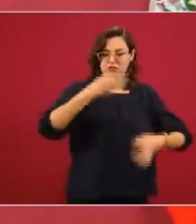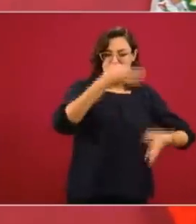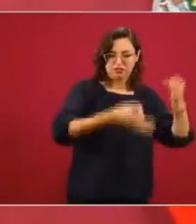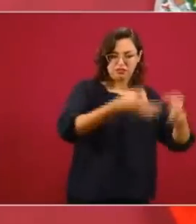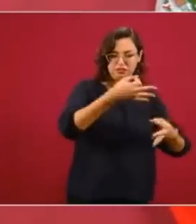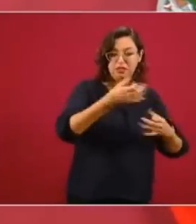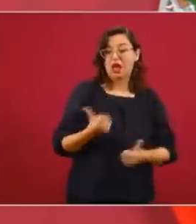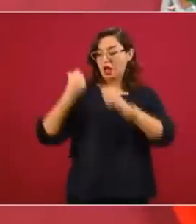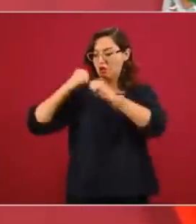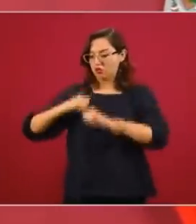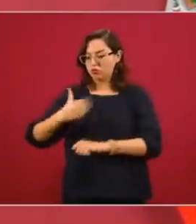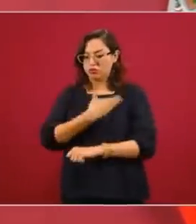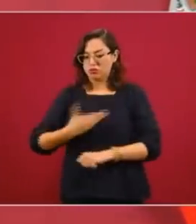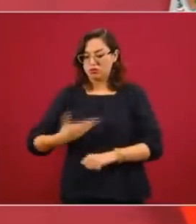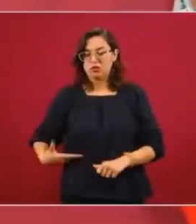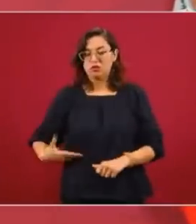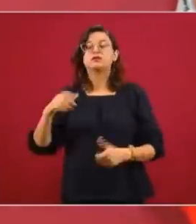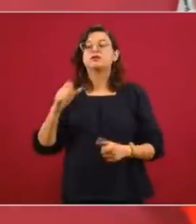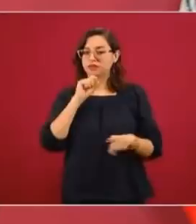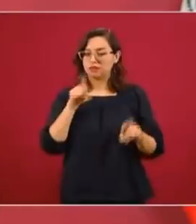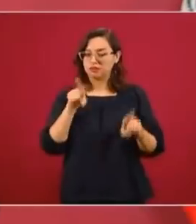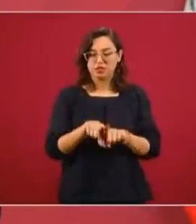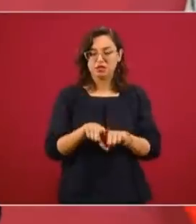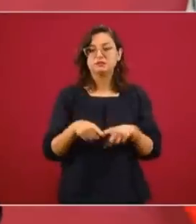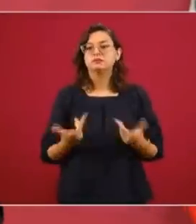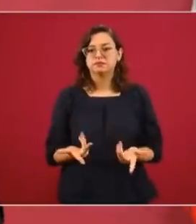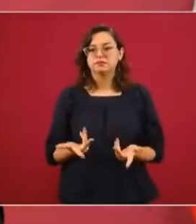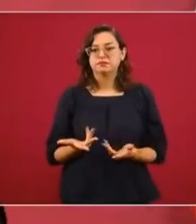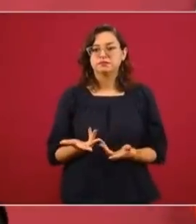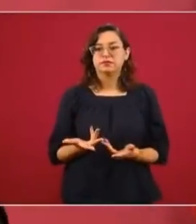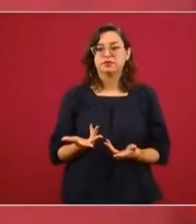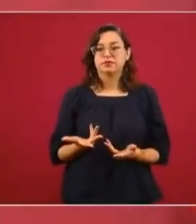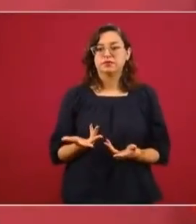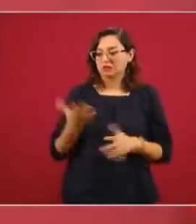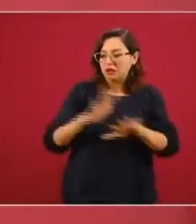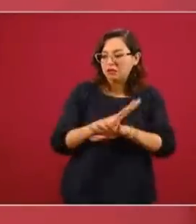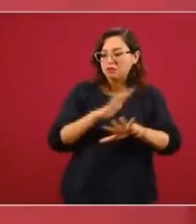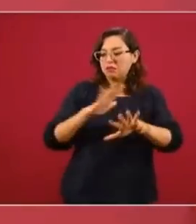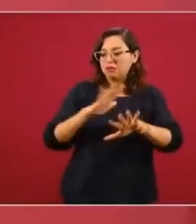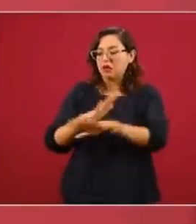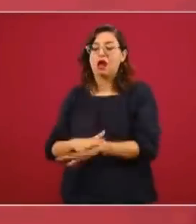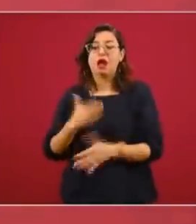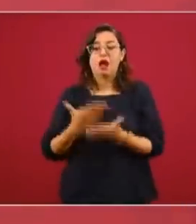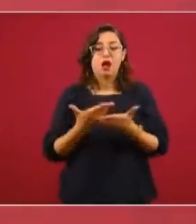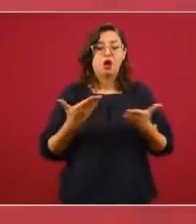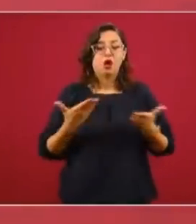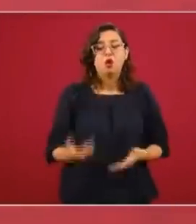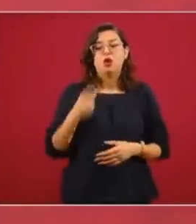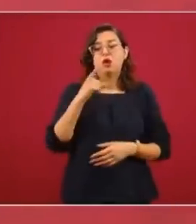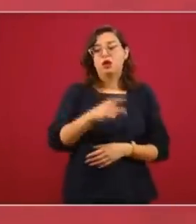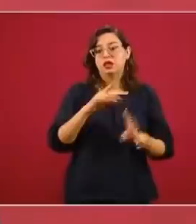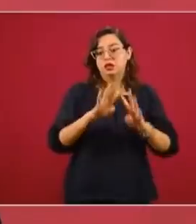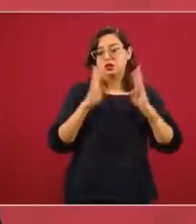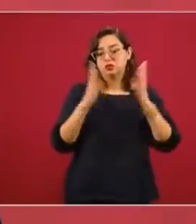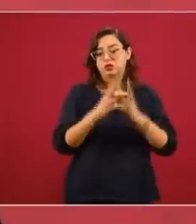Judicial. Se están dando cambios en el Consejo de la Judicatura, también